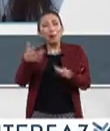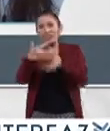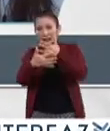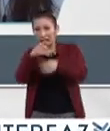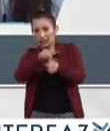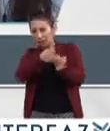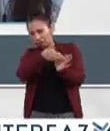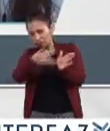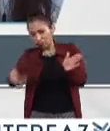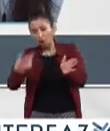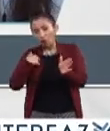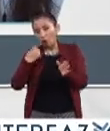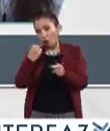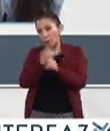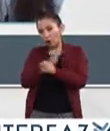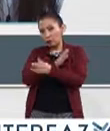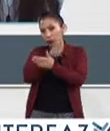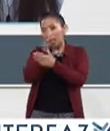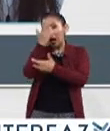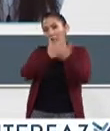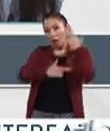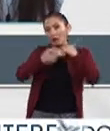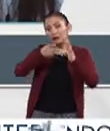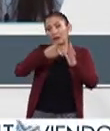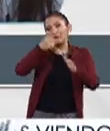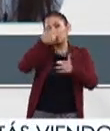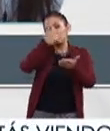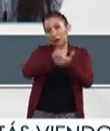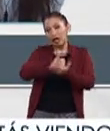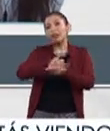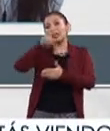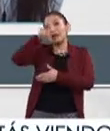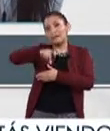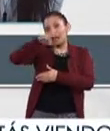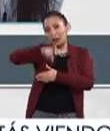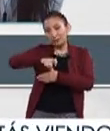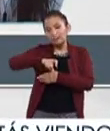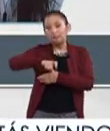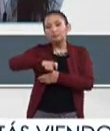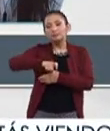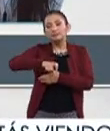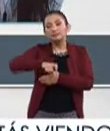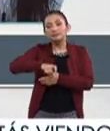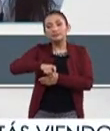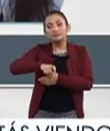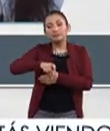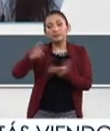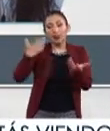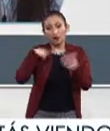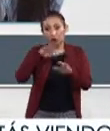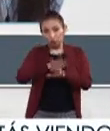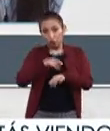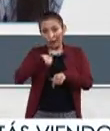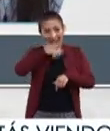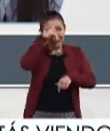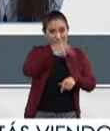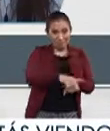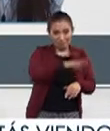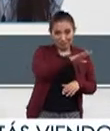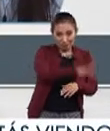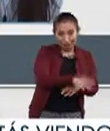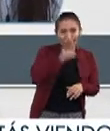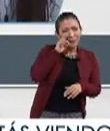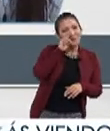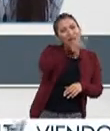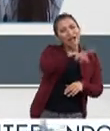15 días tuve la oportunidad de regresar de nuevo a la ciudad de Quebec. Y cuando yo estaba en México,